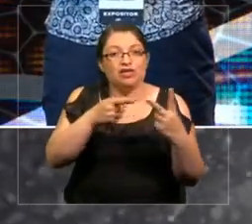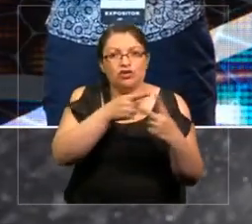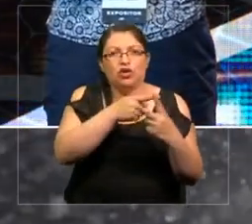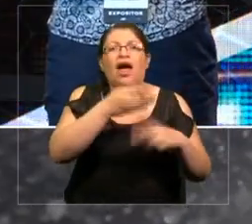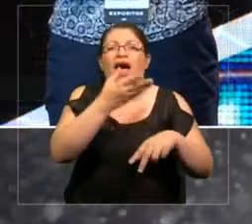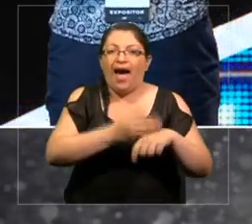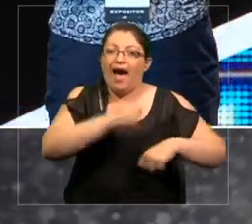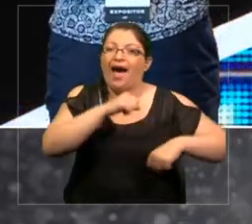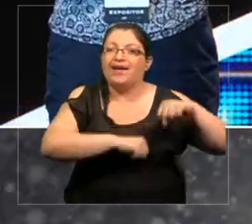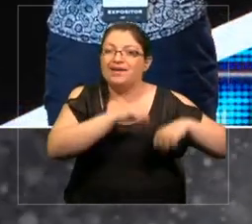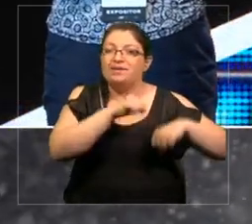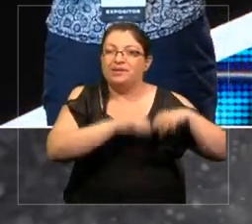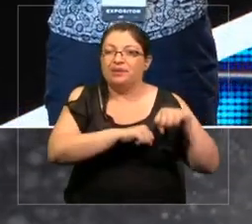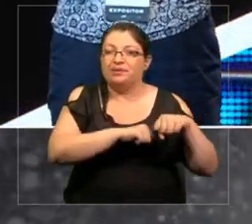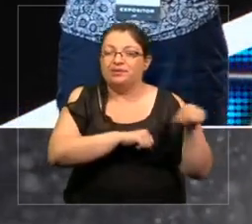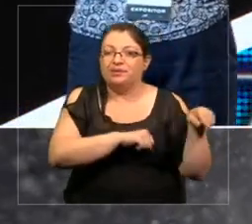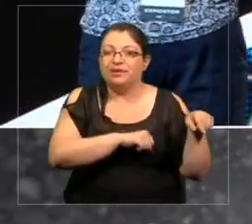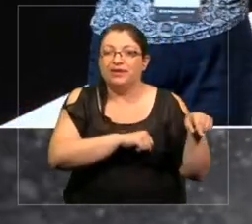empresas